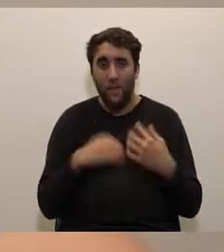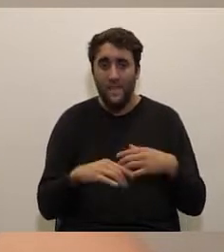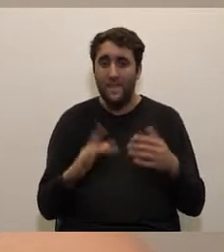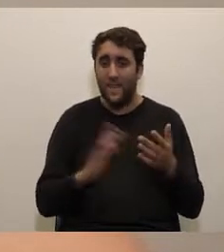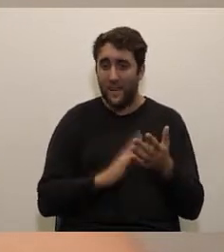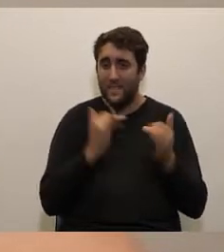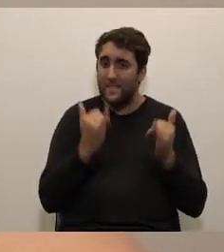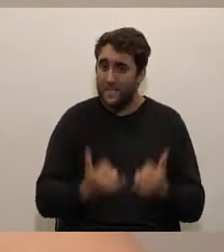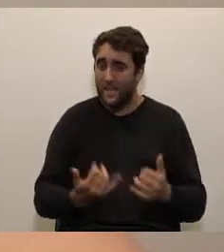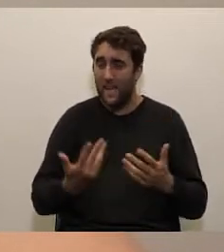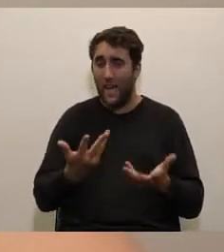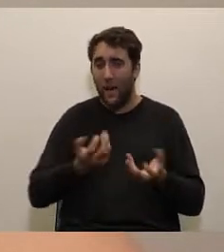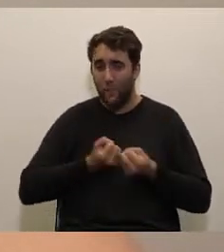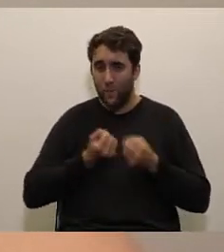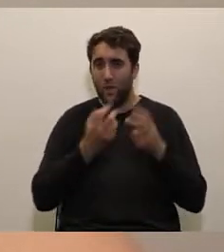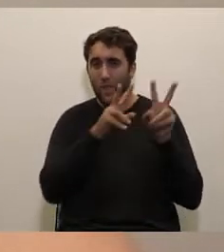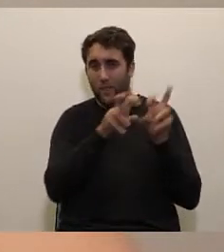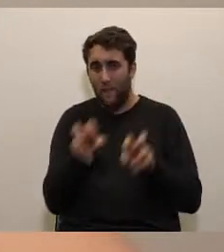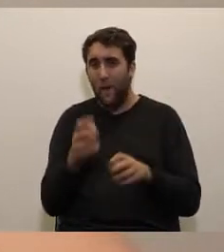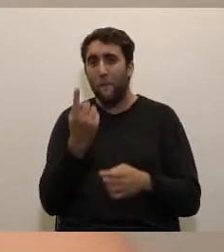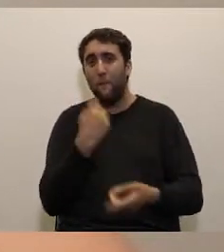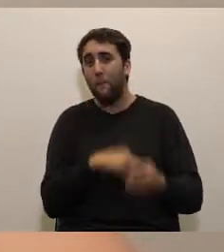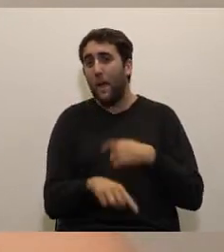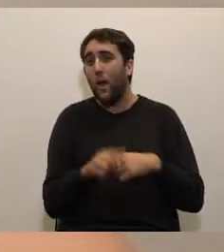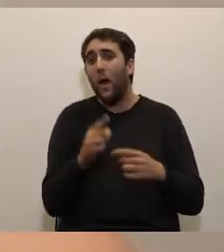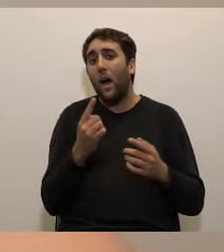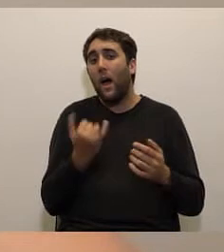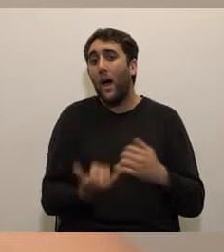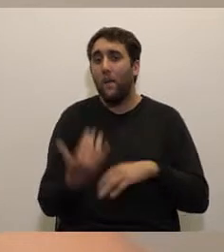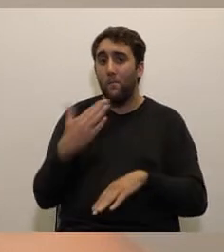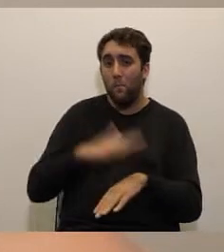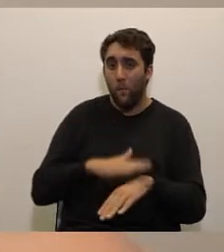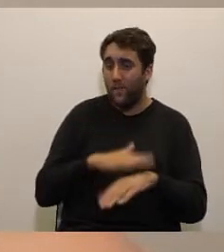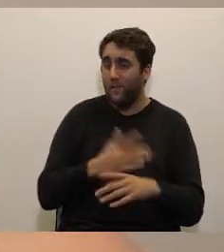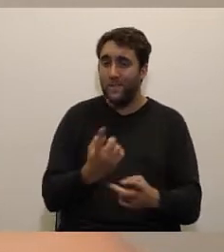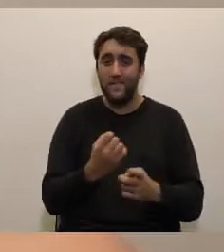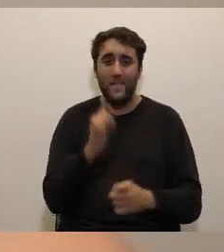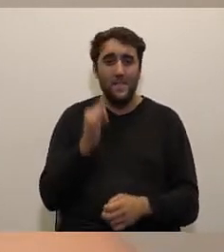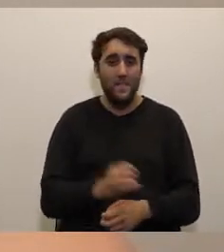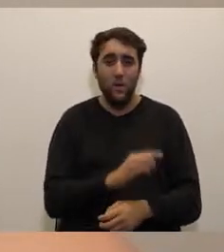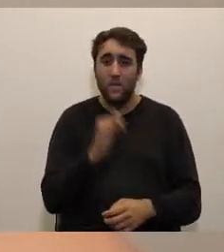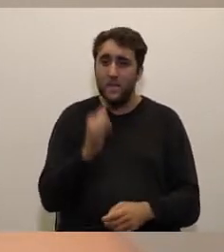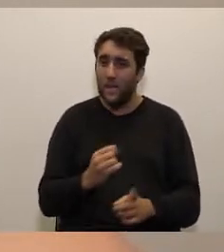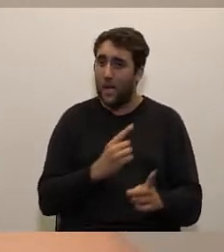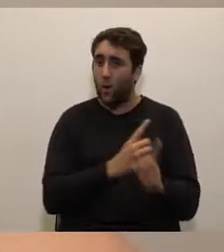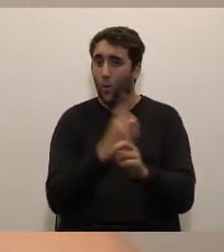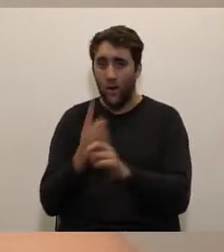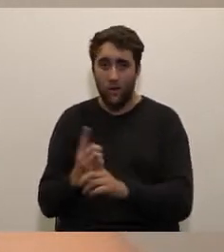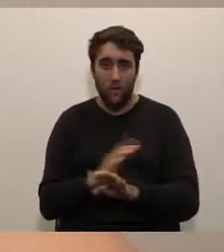ayuda en un montón de temas, pero hay otros que son de encuentro y de poner el cuerpo,